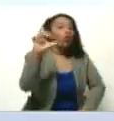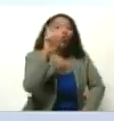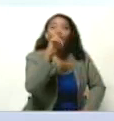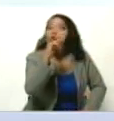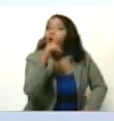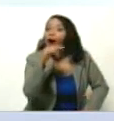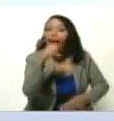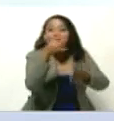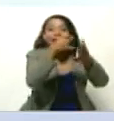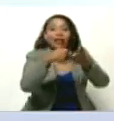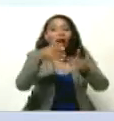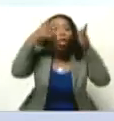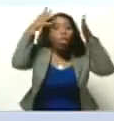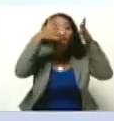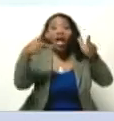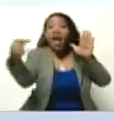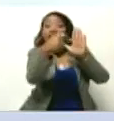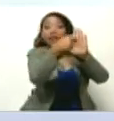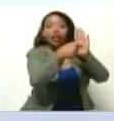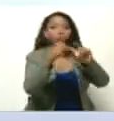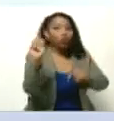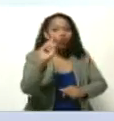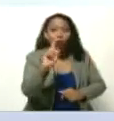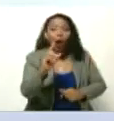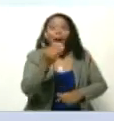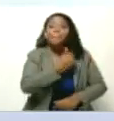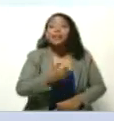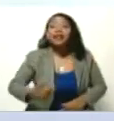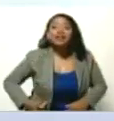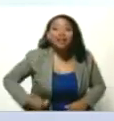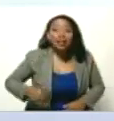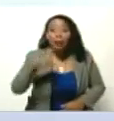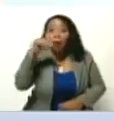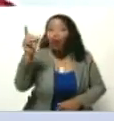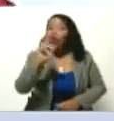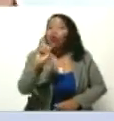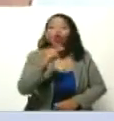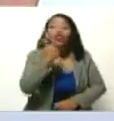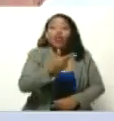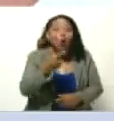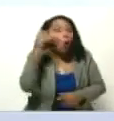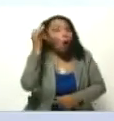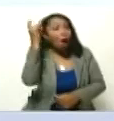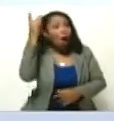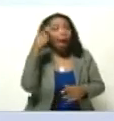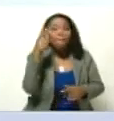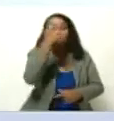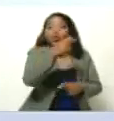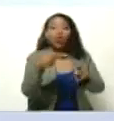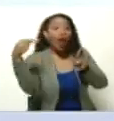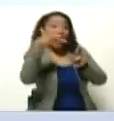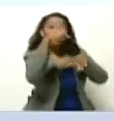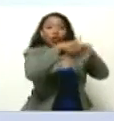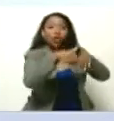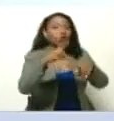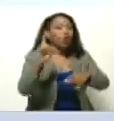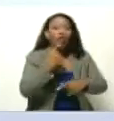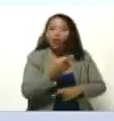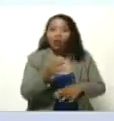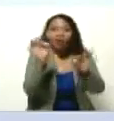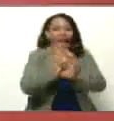de nadie. El presidente Nicolás Maduro no tiene línea de nadie. La línea del presidente es la base del partido y así es la posición